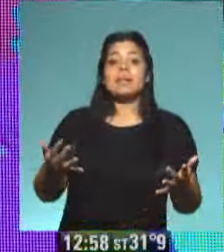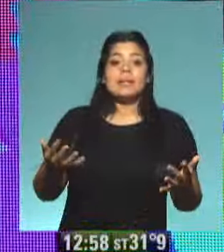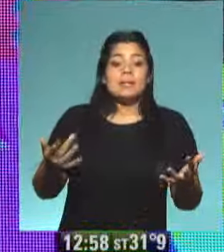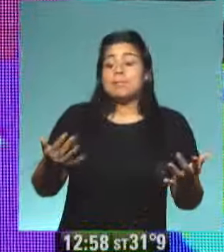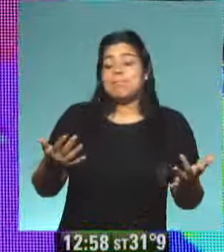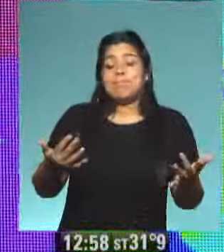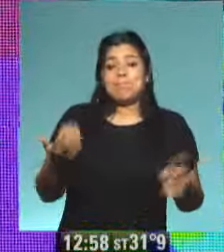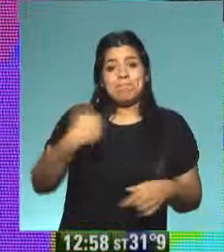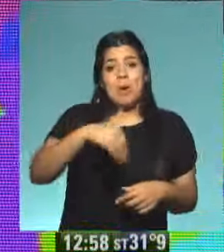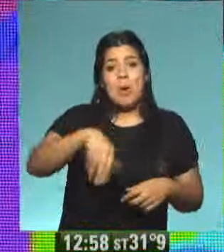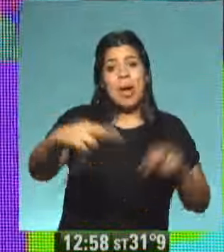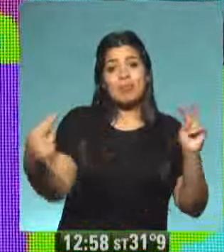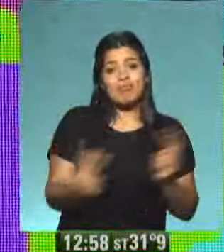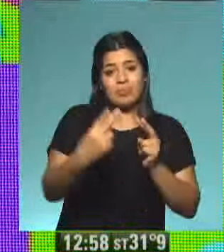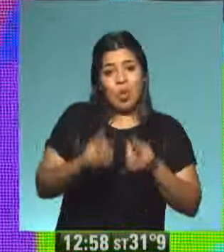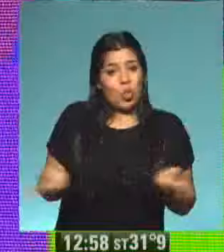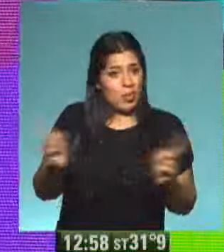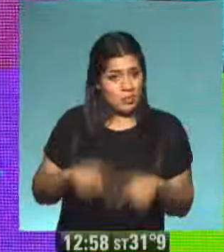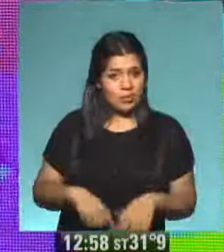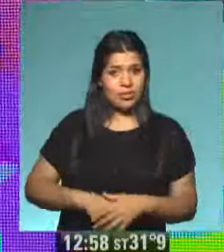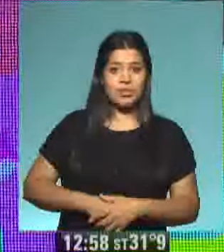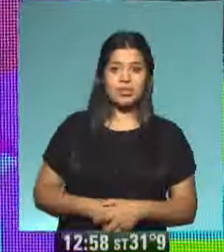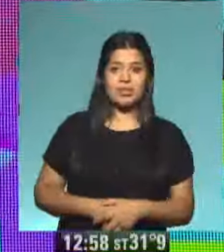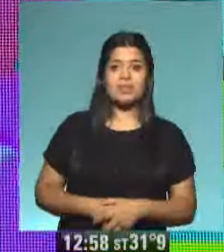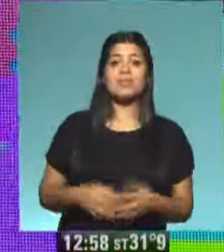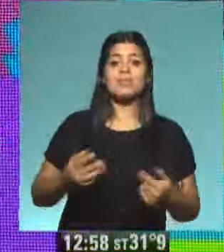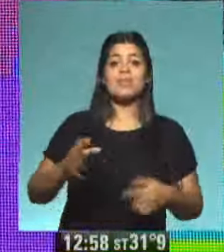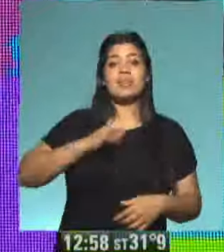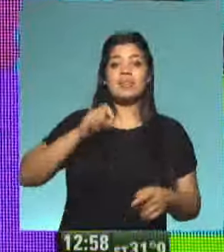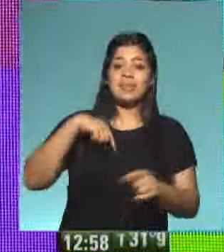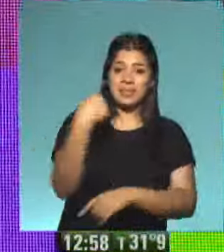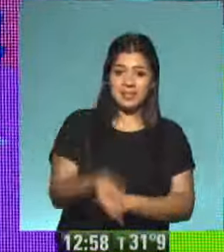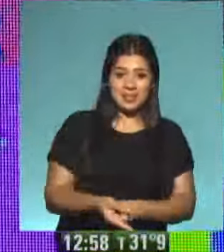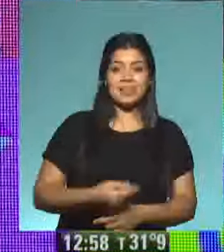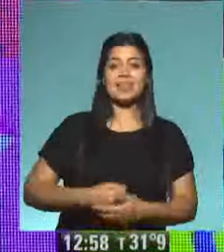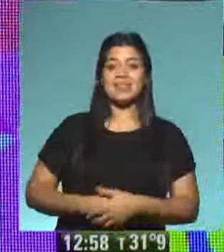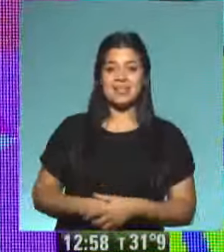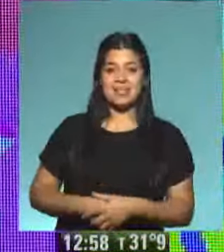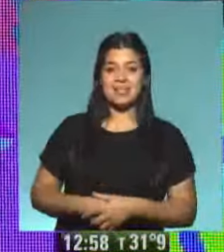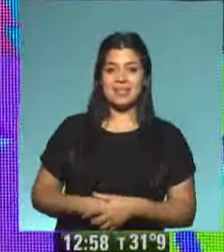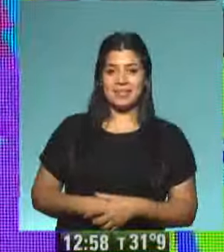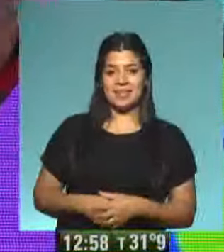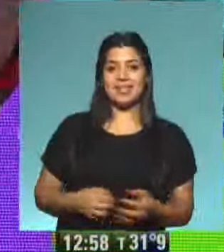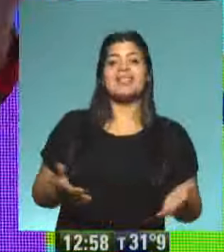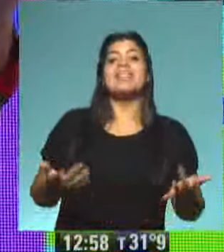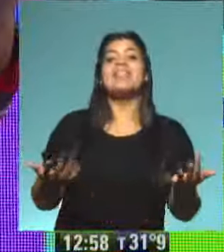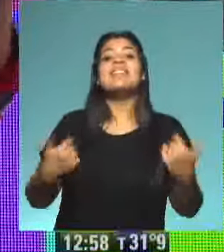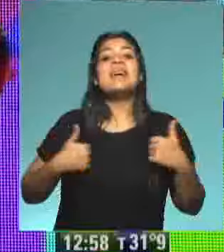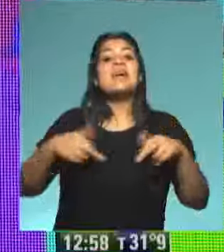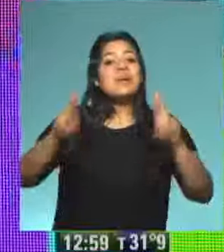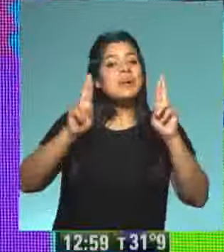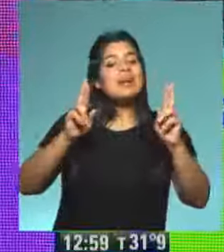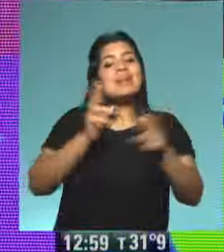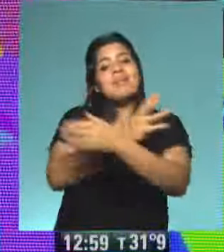Y nos vuelva a encontrar, el año que viene, como dijo nuestro ministro, por ahí tomados de la mano, por ahí pudiéndonos dar un abrazo